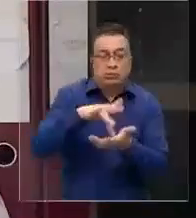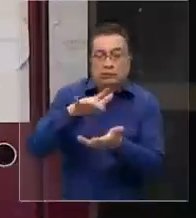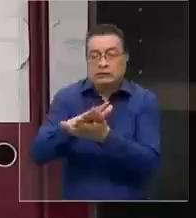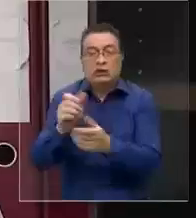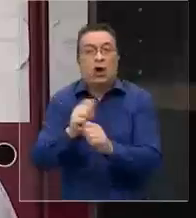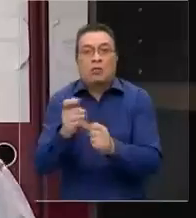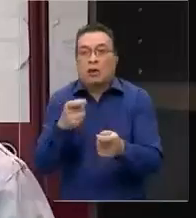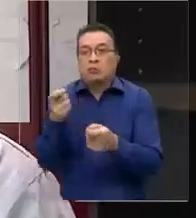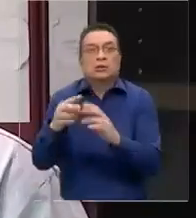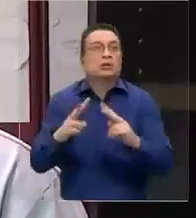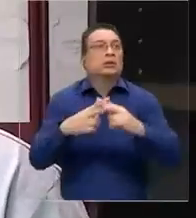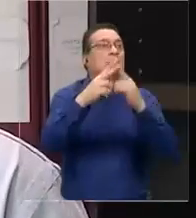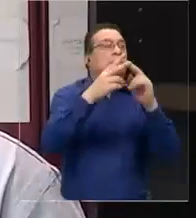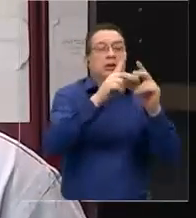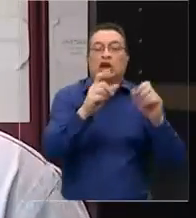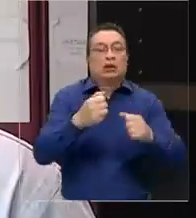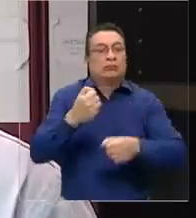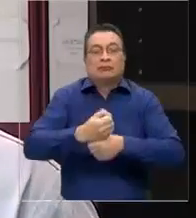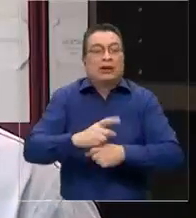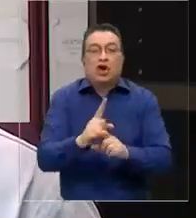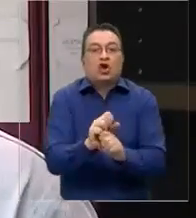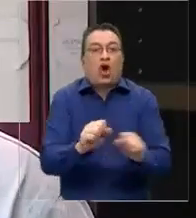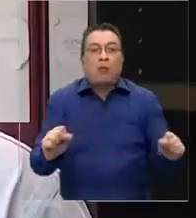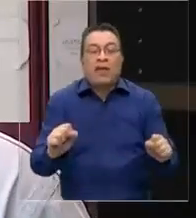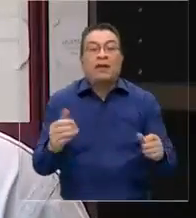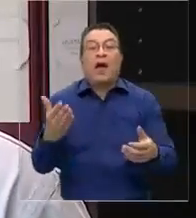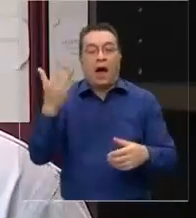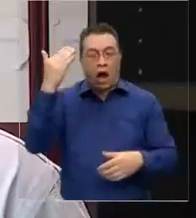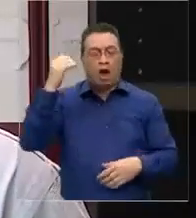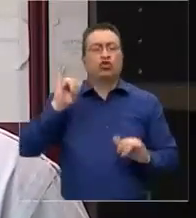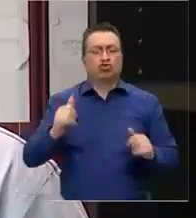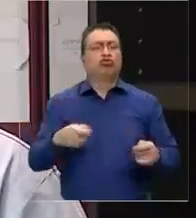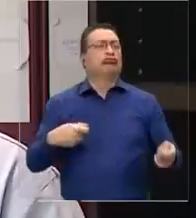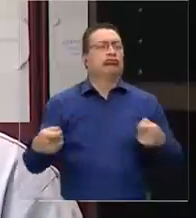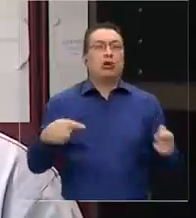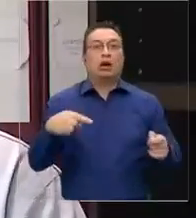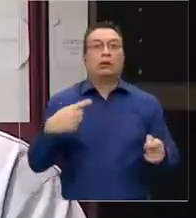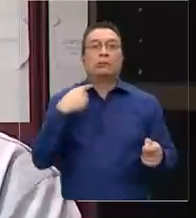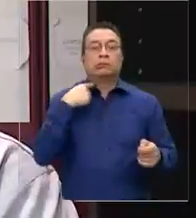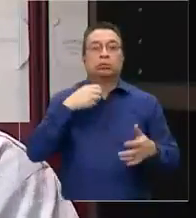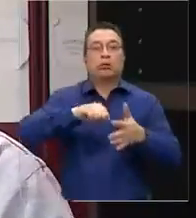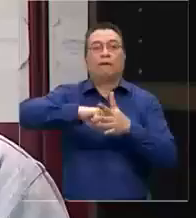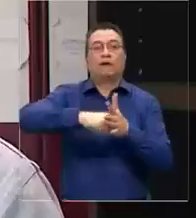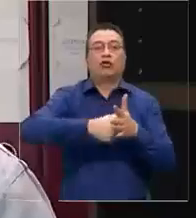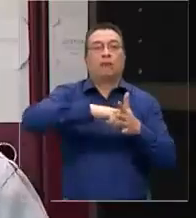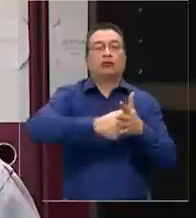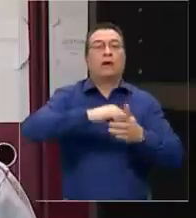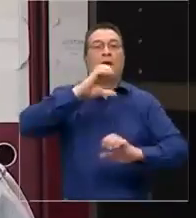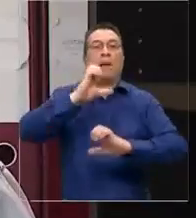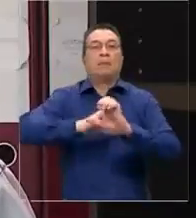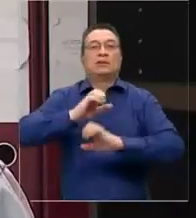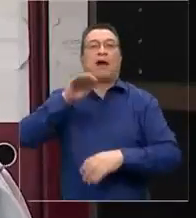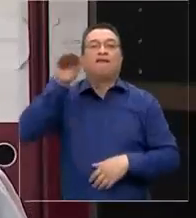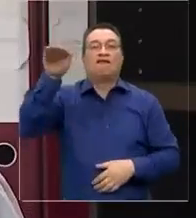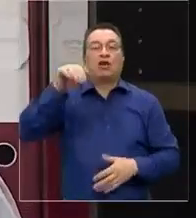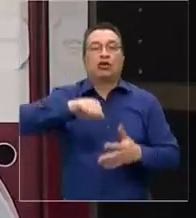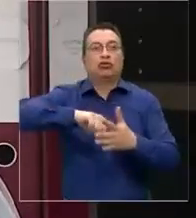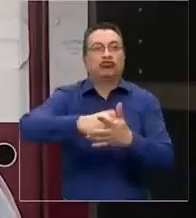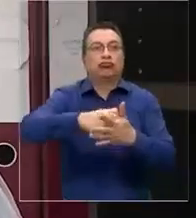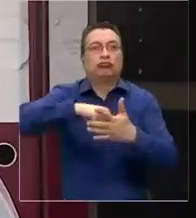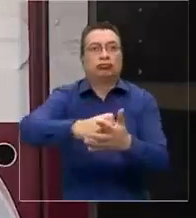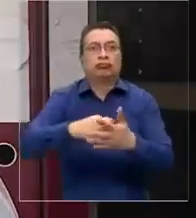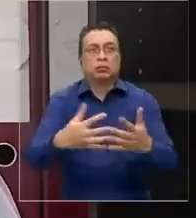pueden invertir, no pueden hacer ninguna operación de las que solían hacer, ni ellos ni sus empresas. Por lo tanto, finalmente